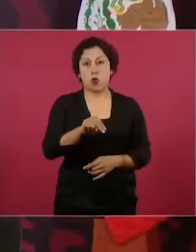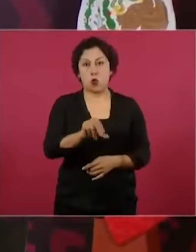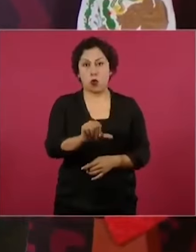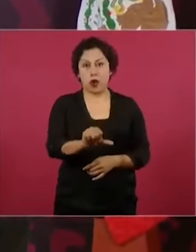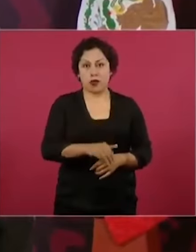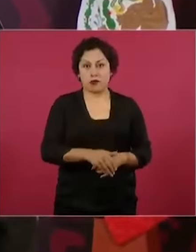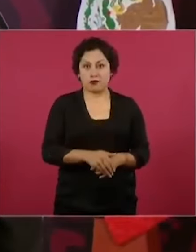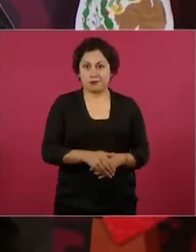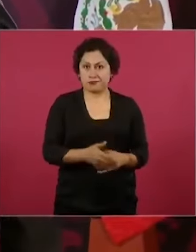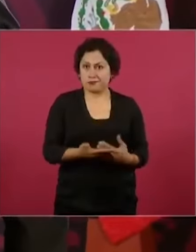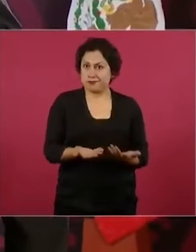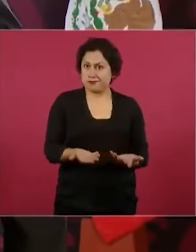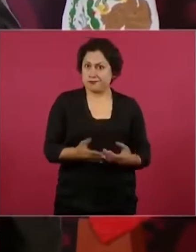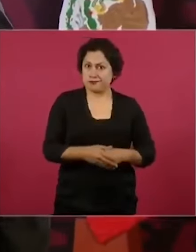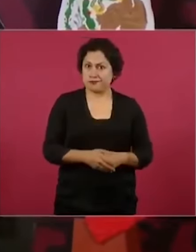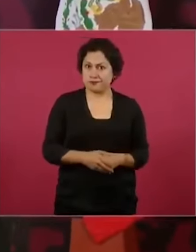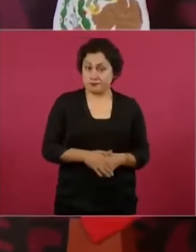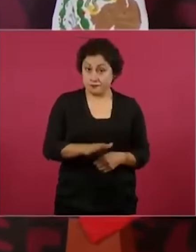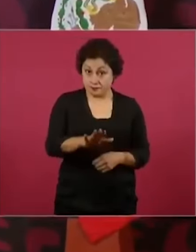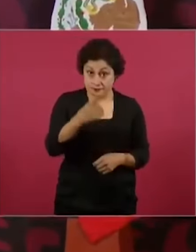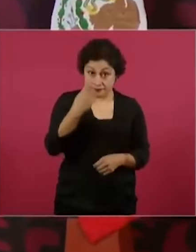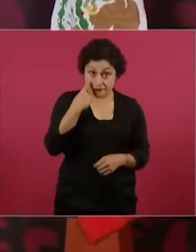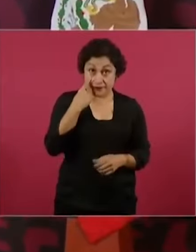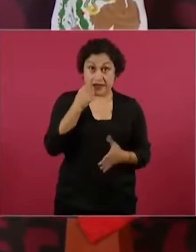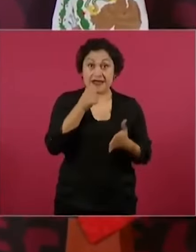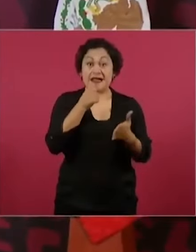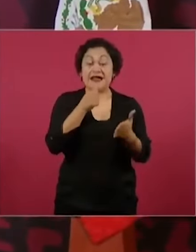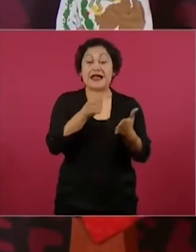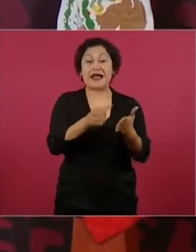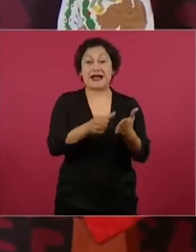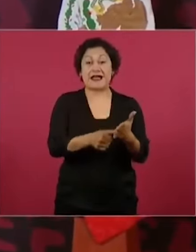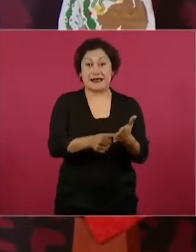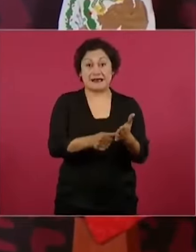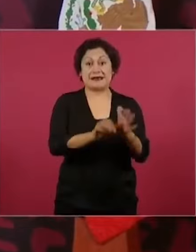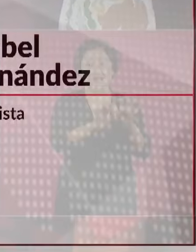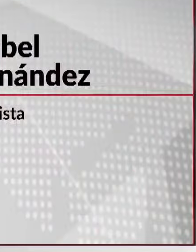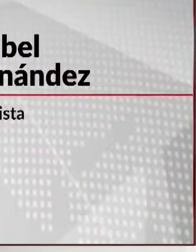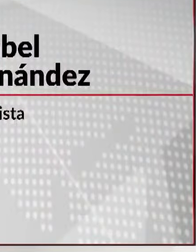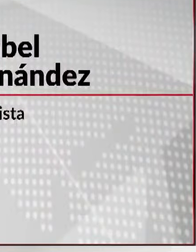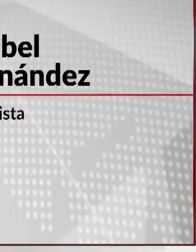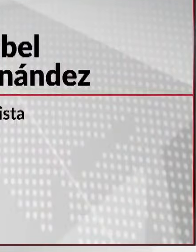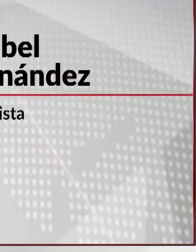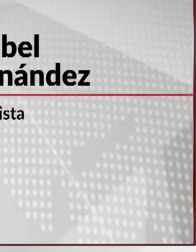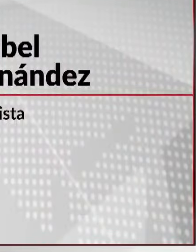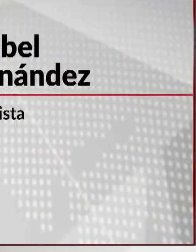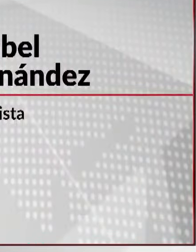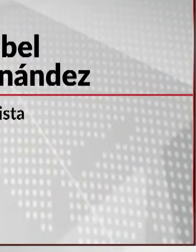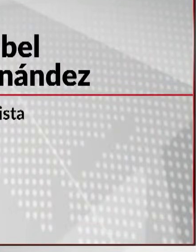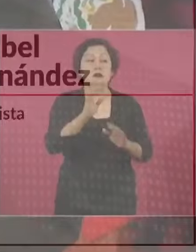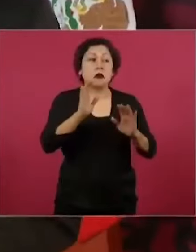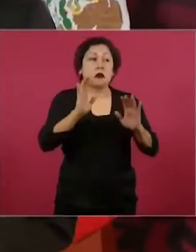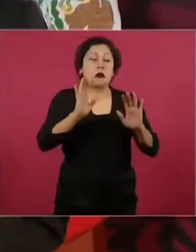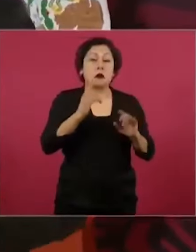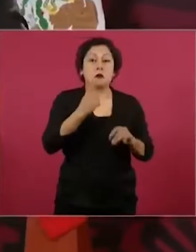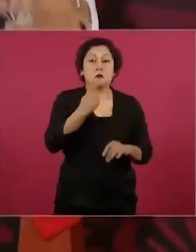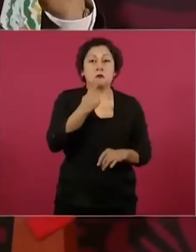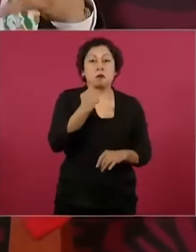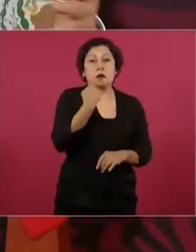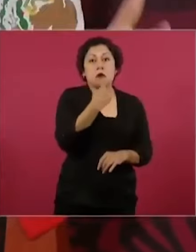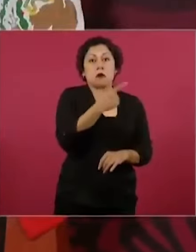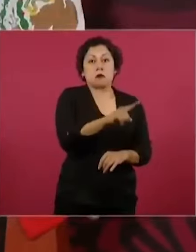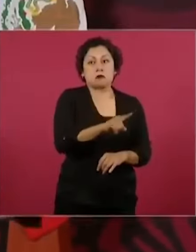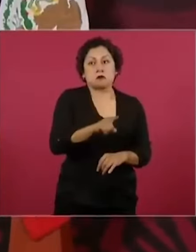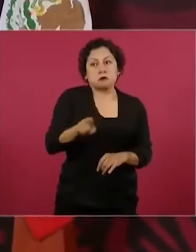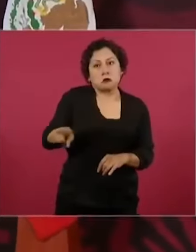Anabel Hernández, esto es lo que dice López Obrador sobre García Luna y esta carta y lo demás que agregó. Pues sí, Carmen, es un poco lo que te